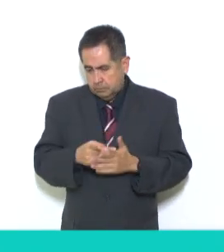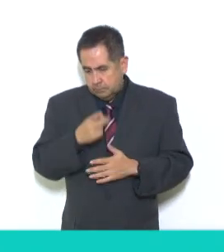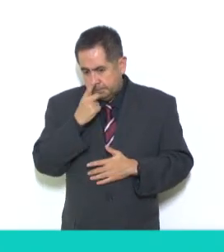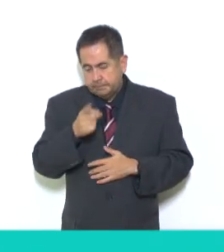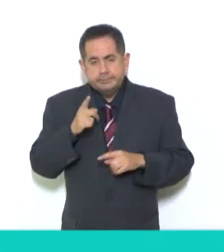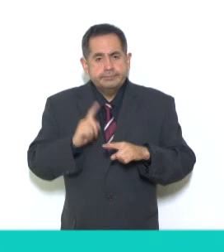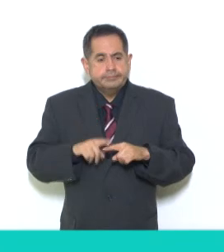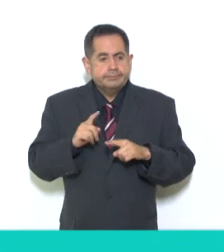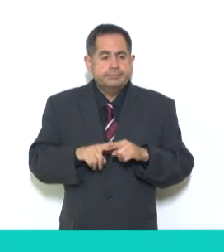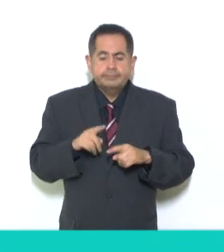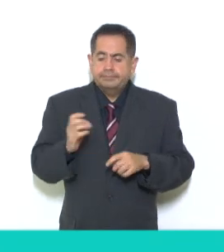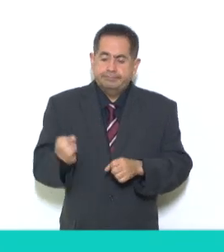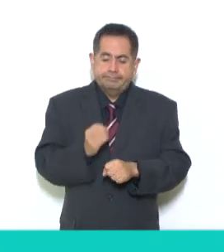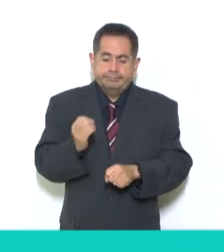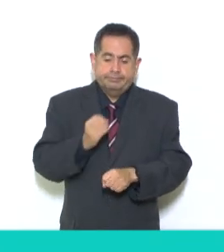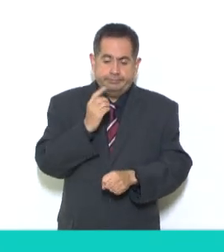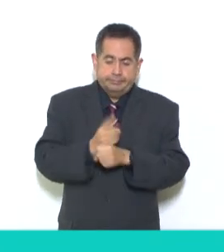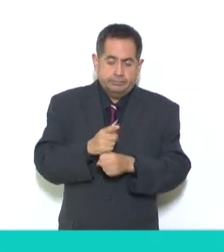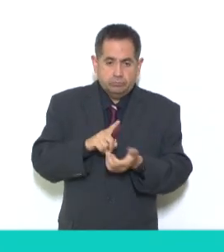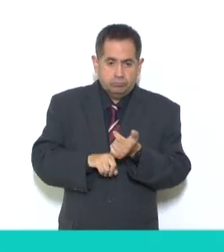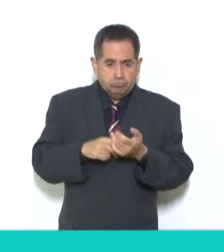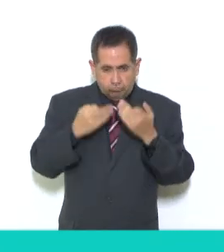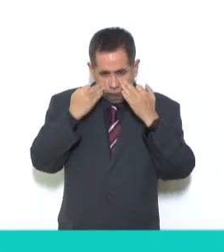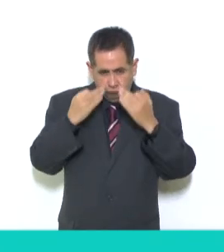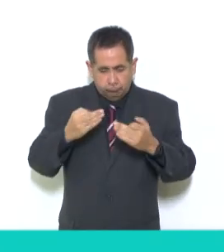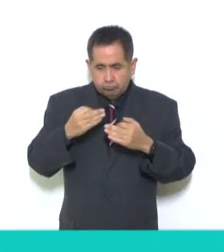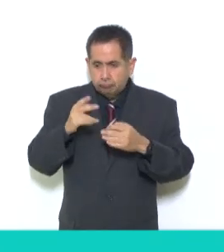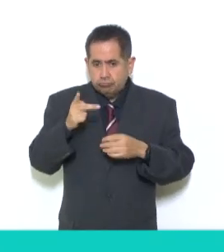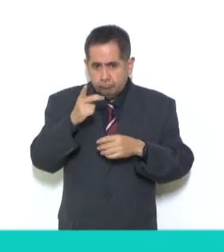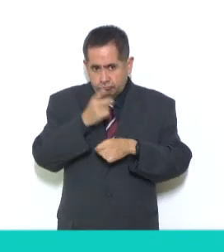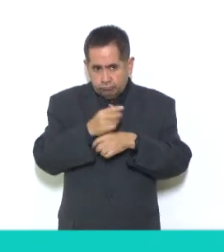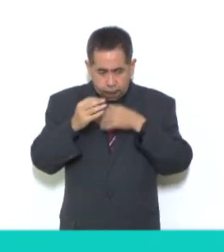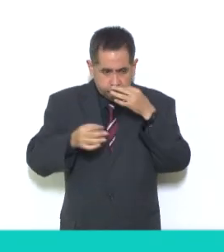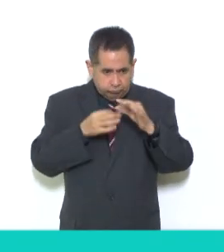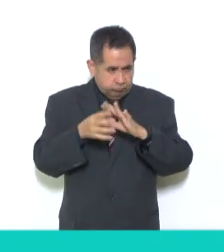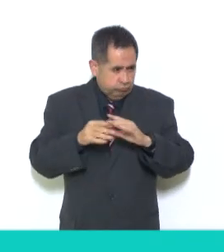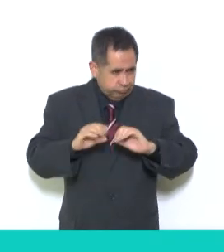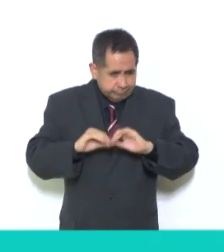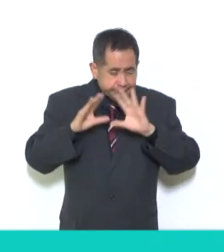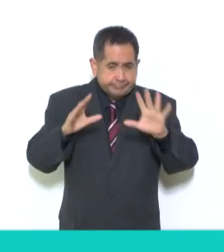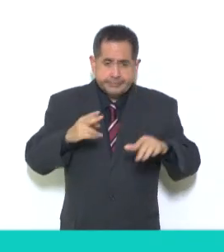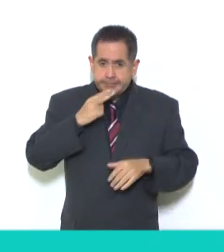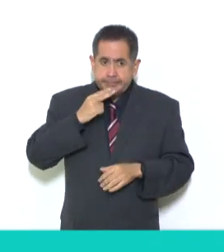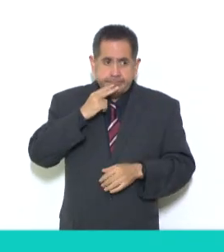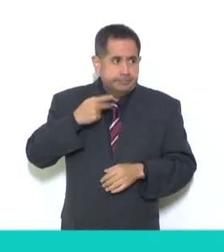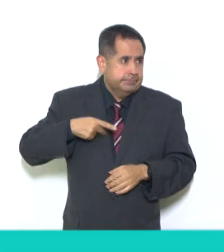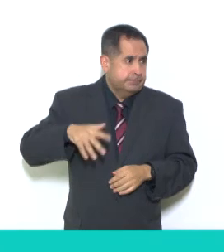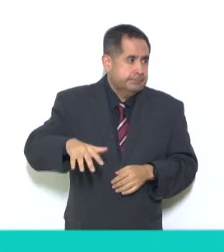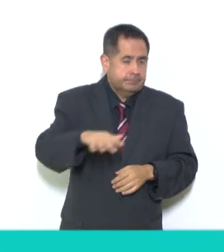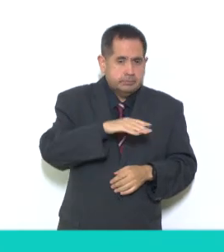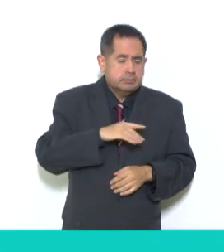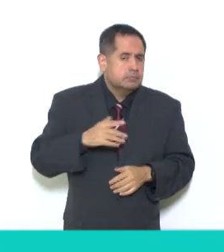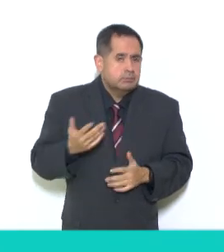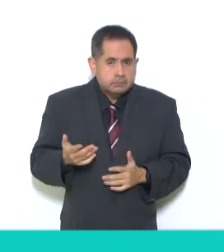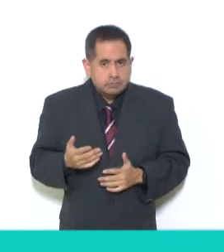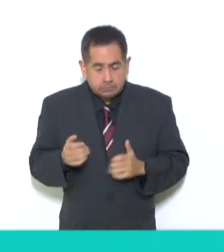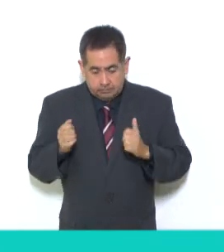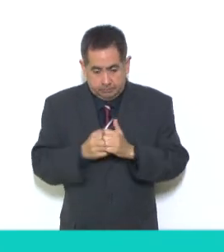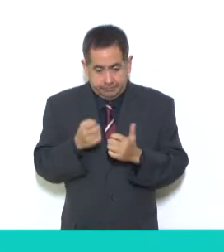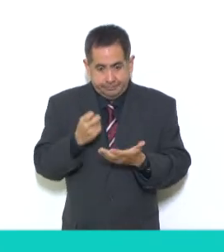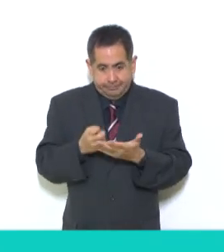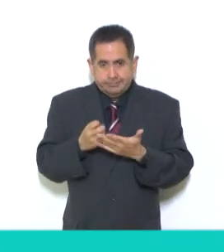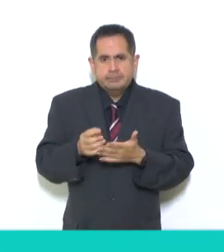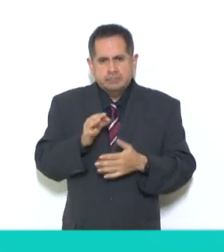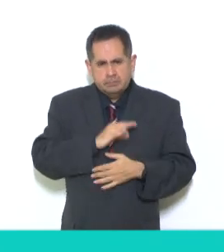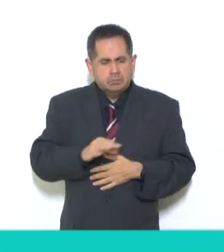representa una oportunidad palpable de máxima publicidad transparencia y utilidad social pues a través de éste